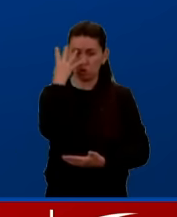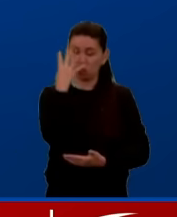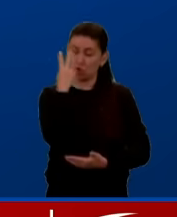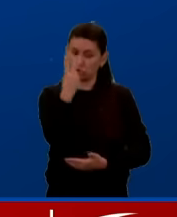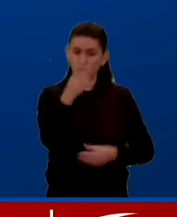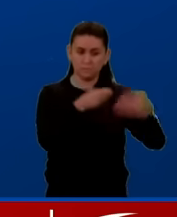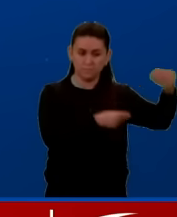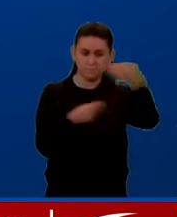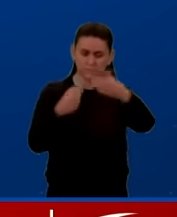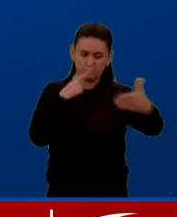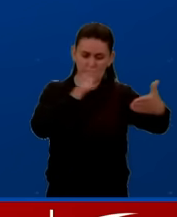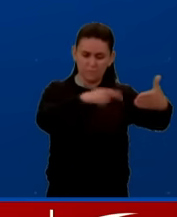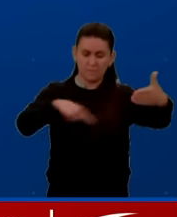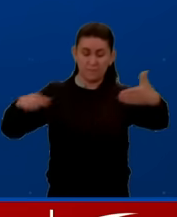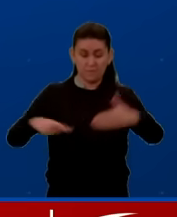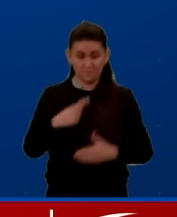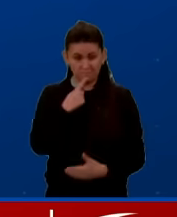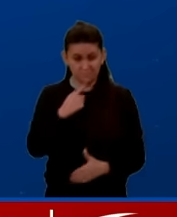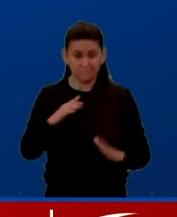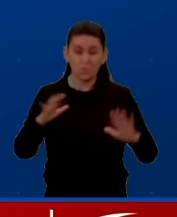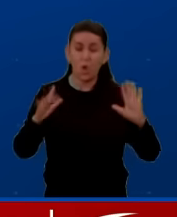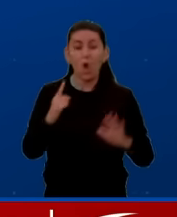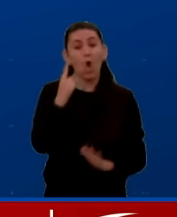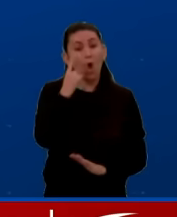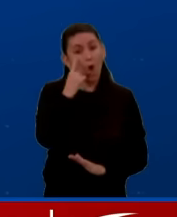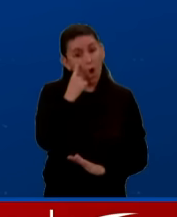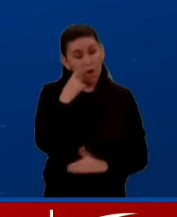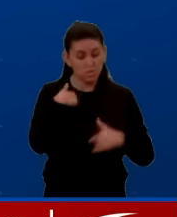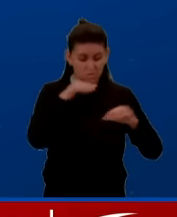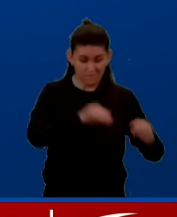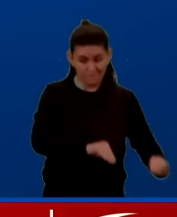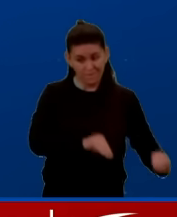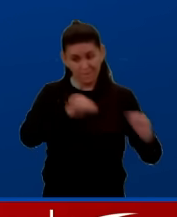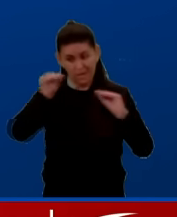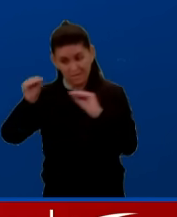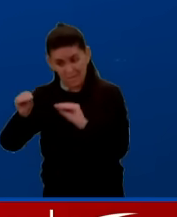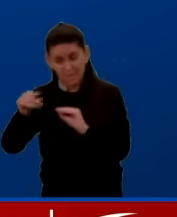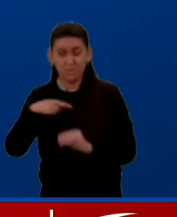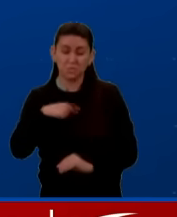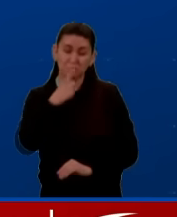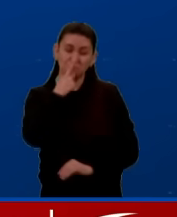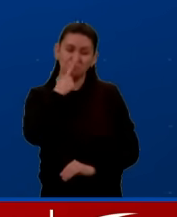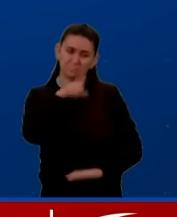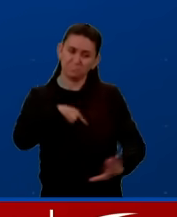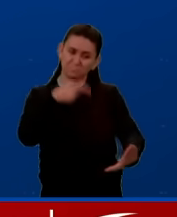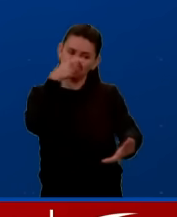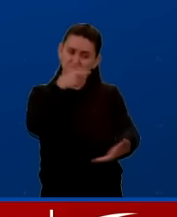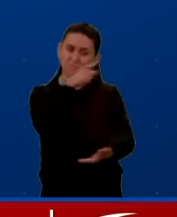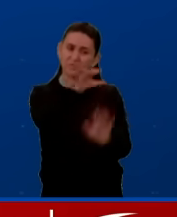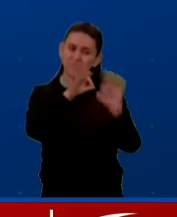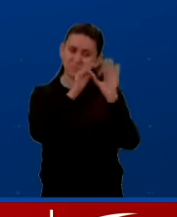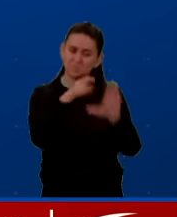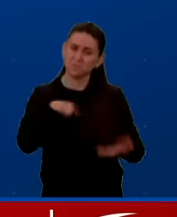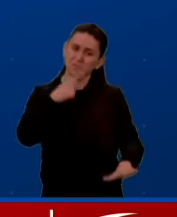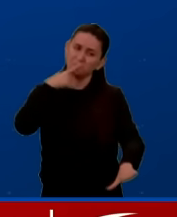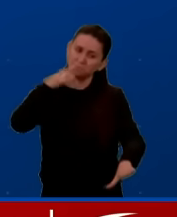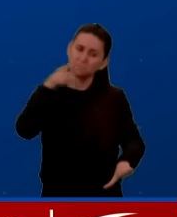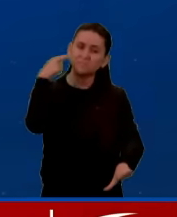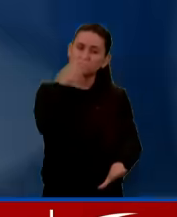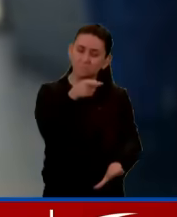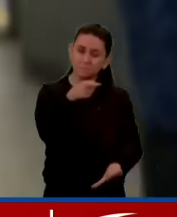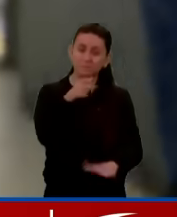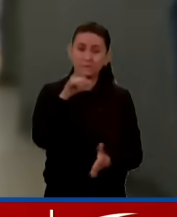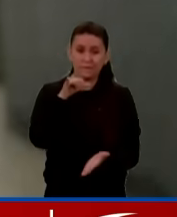en los que hablaban de que si había un traslado atentarían contra la familia del oficial. Este hecho hace parte de una